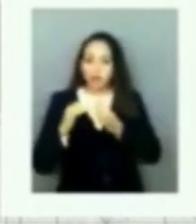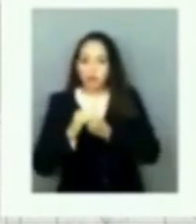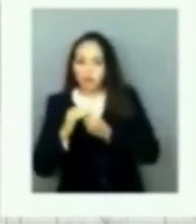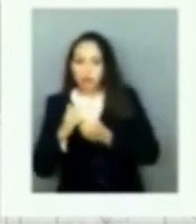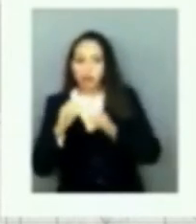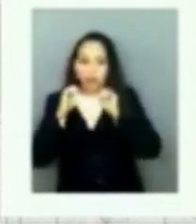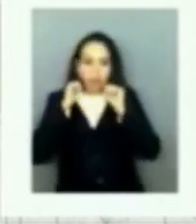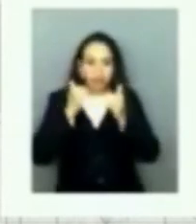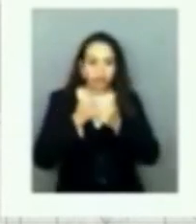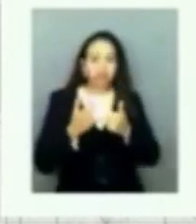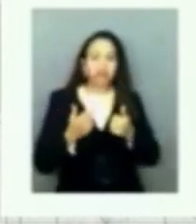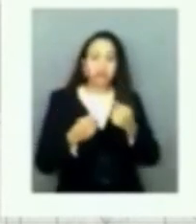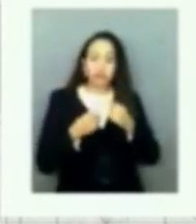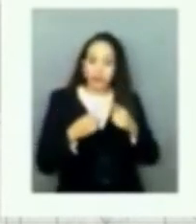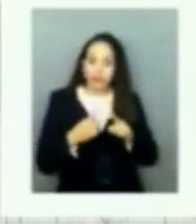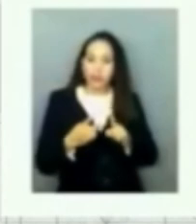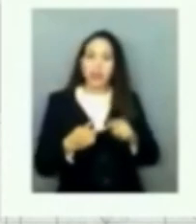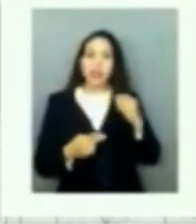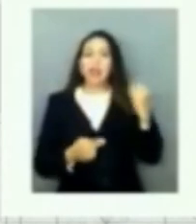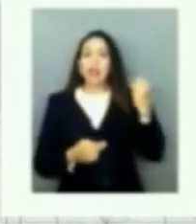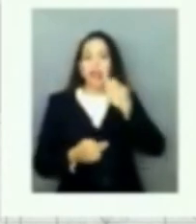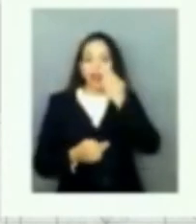civil y la academia.